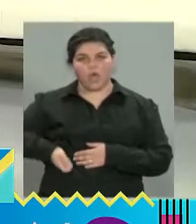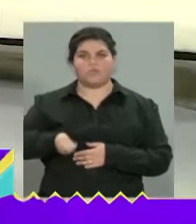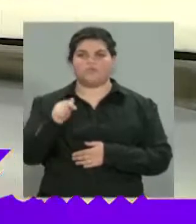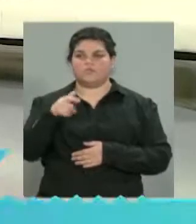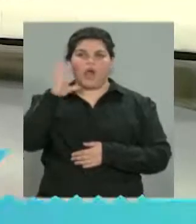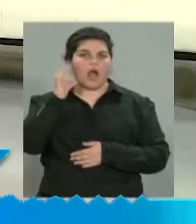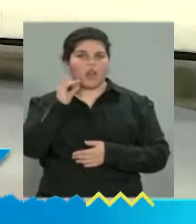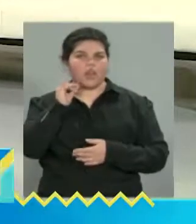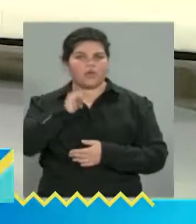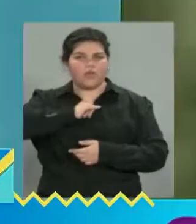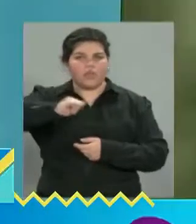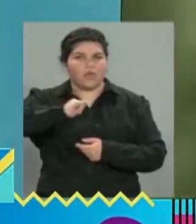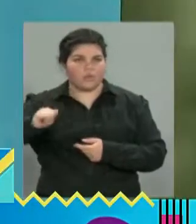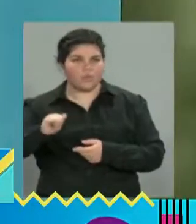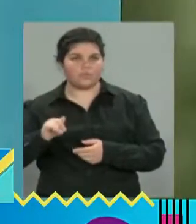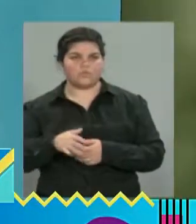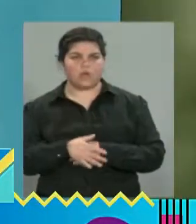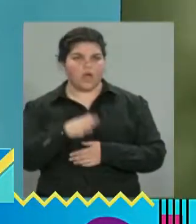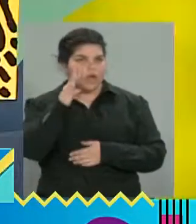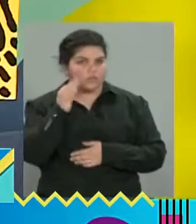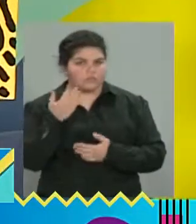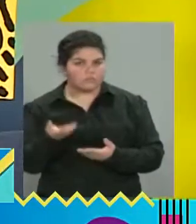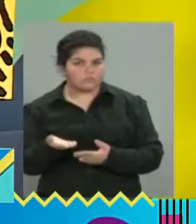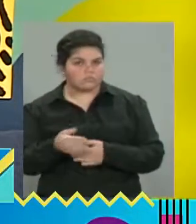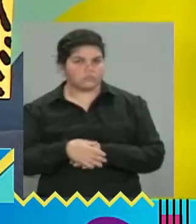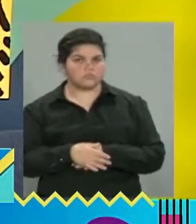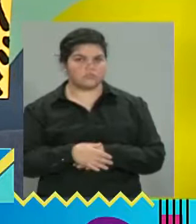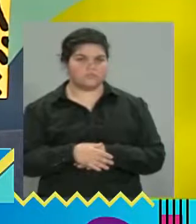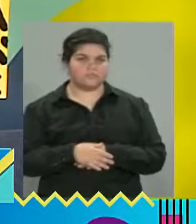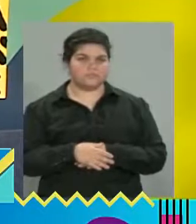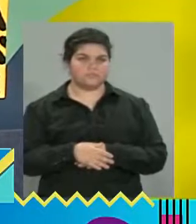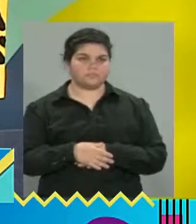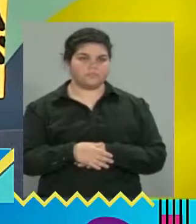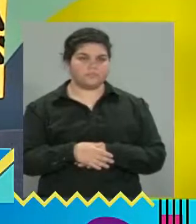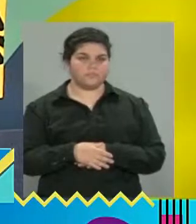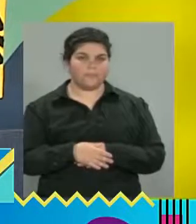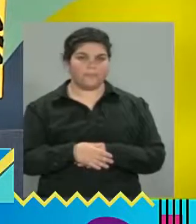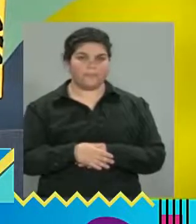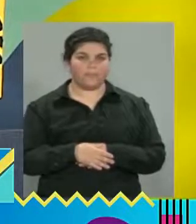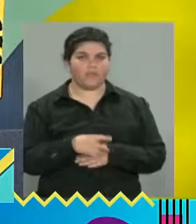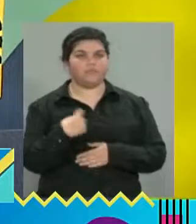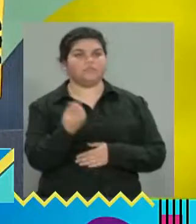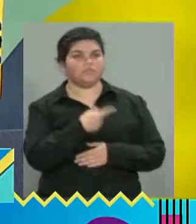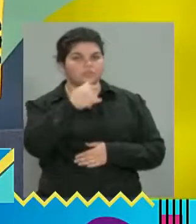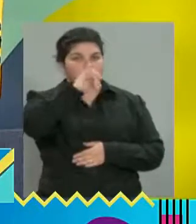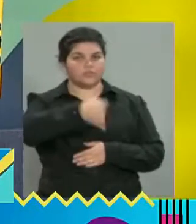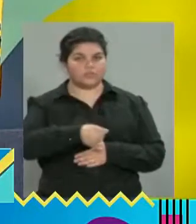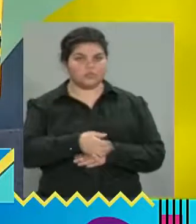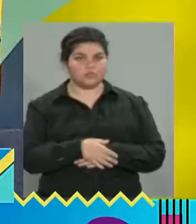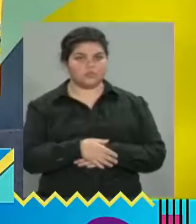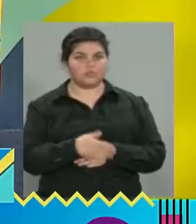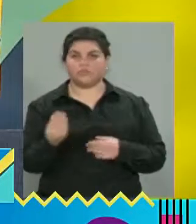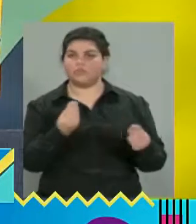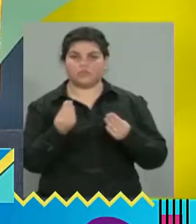algún tipo de denuncia, sobre todo desde la organización, Diego. Lo que hemos tenido más que todo es el tema de lo